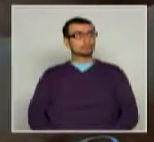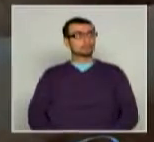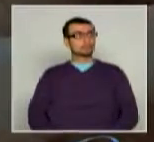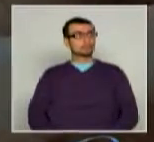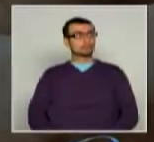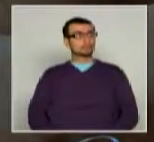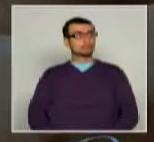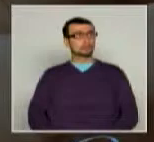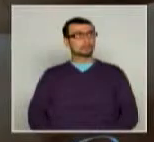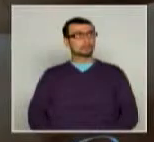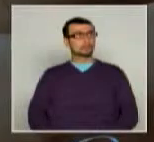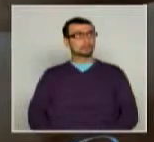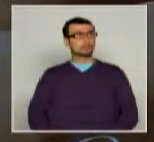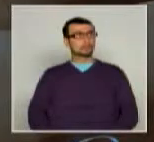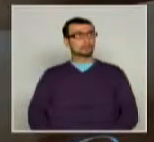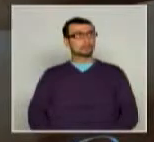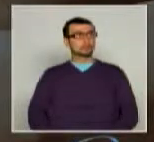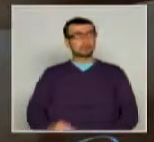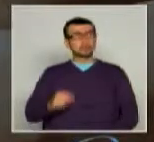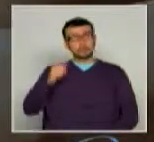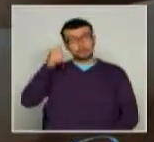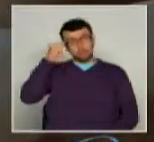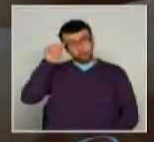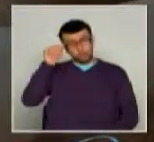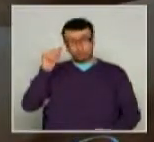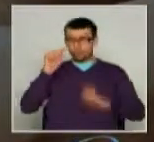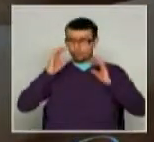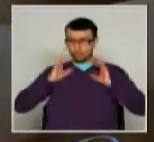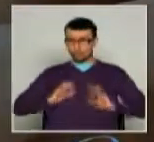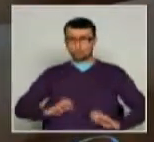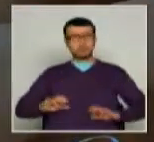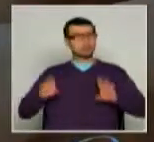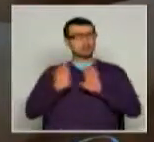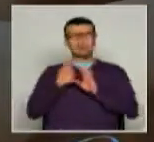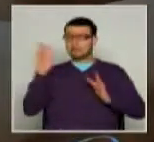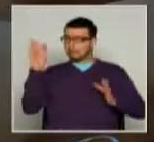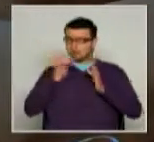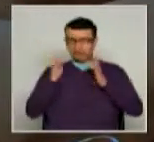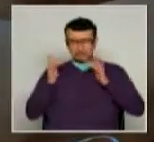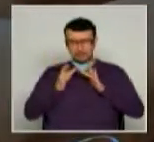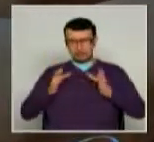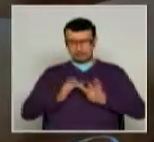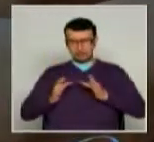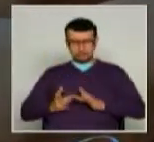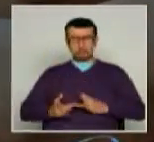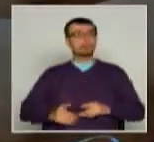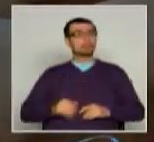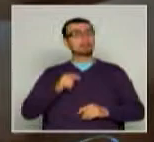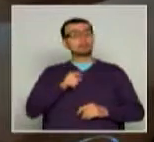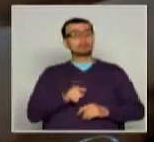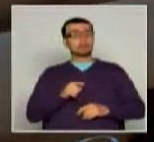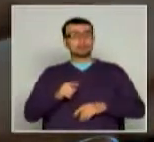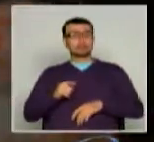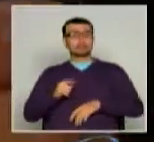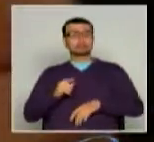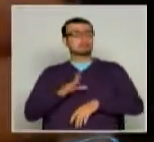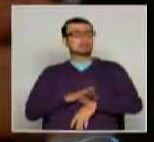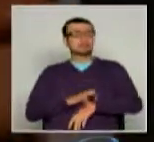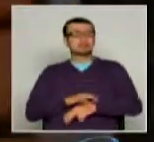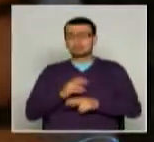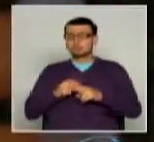Recuerden que el organismo son canales. Esto en medicina se llama dermatomas,